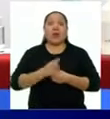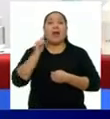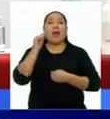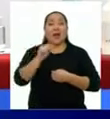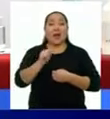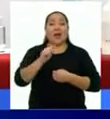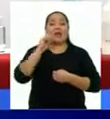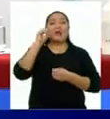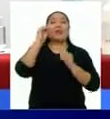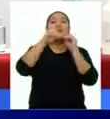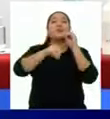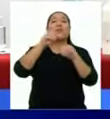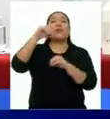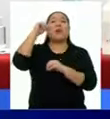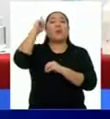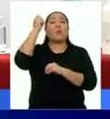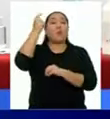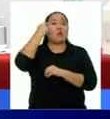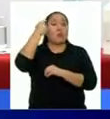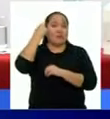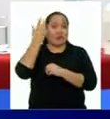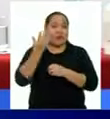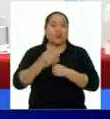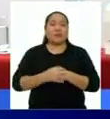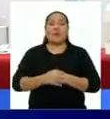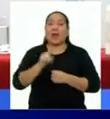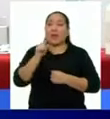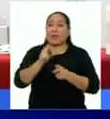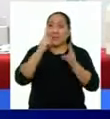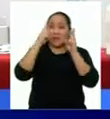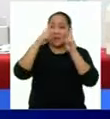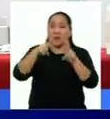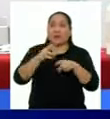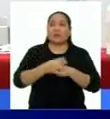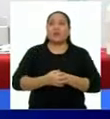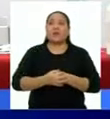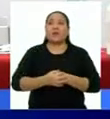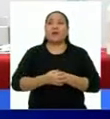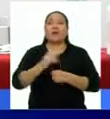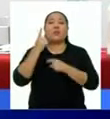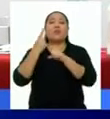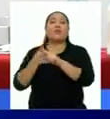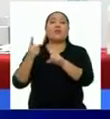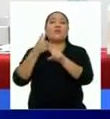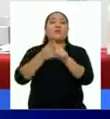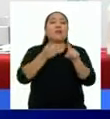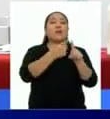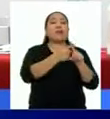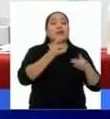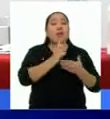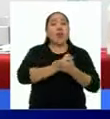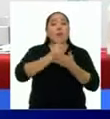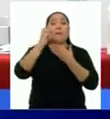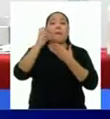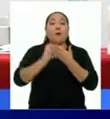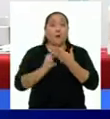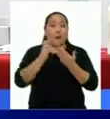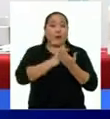la política macroeconómica. Allí entran los distintos programas